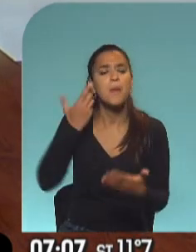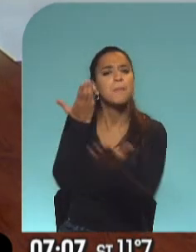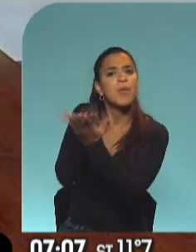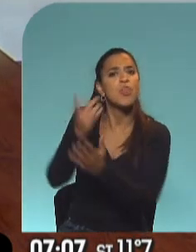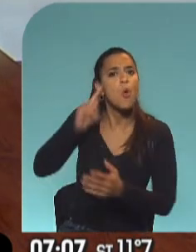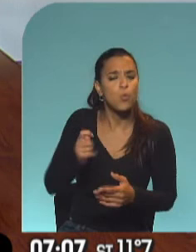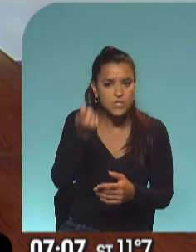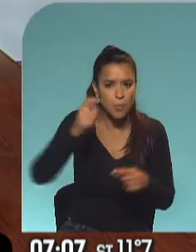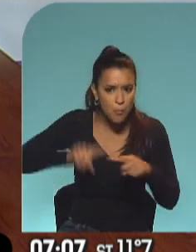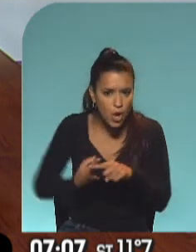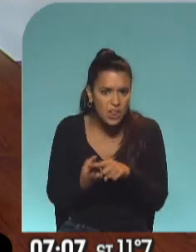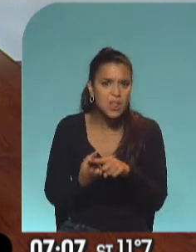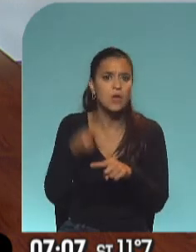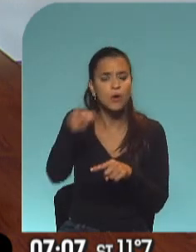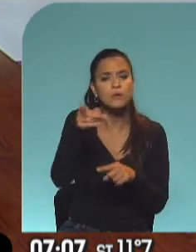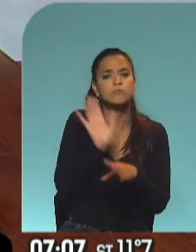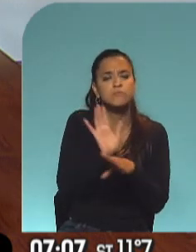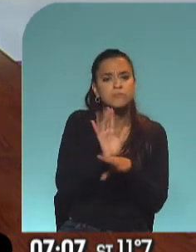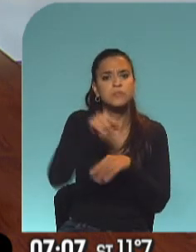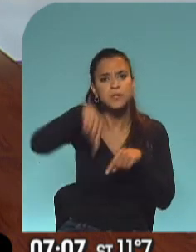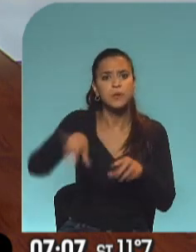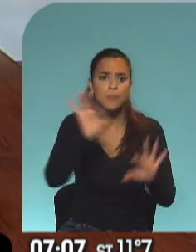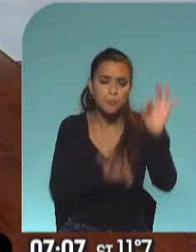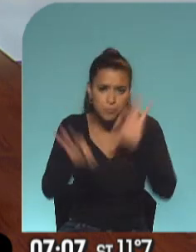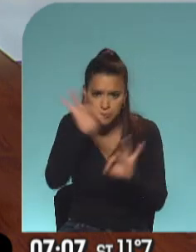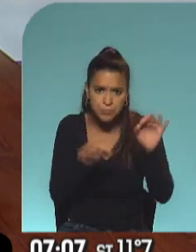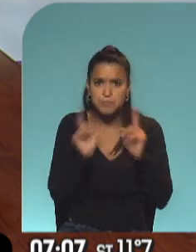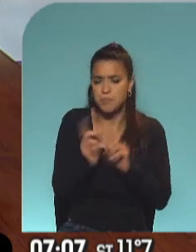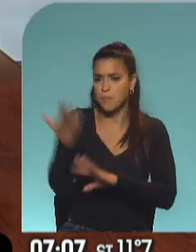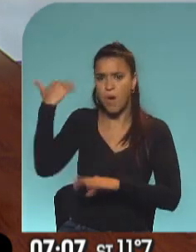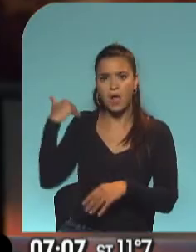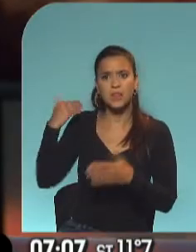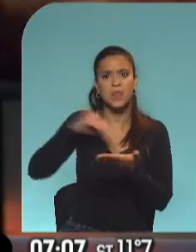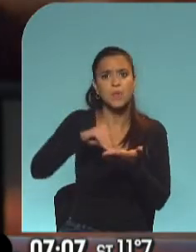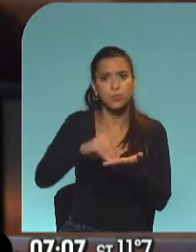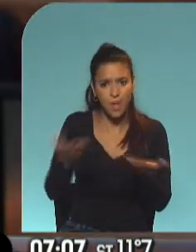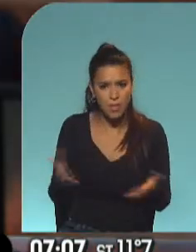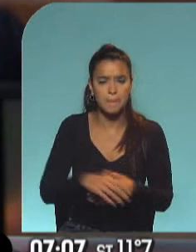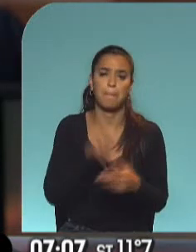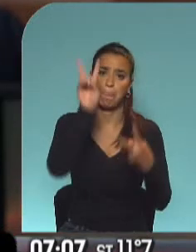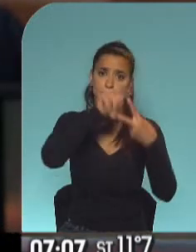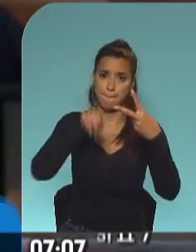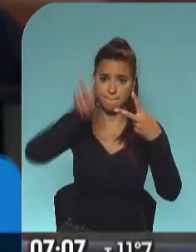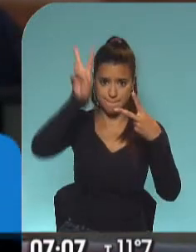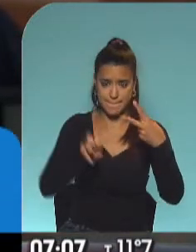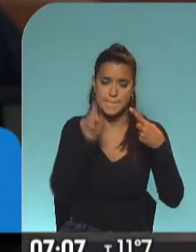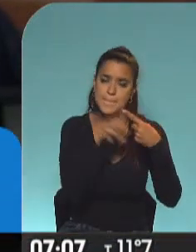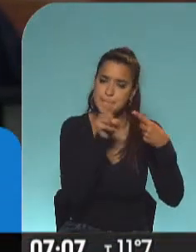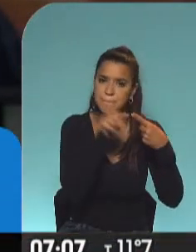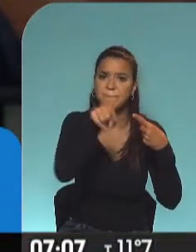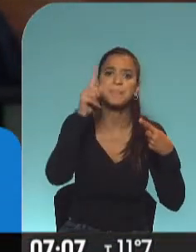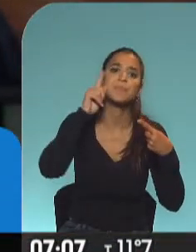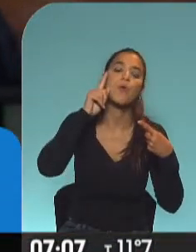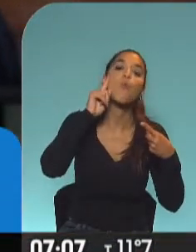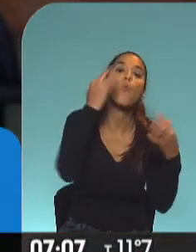político más allá de que se lleva adelante a través de este proyecto al que hacíamos referencia de parte de la diputada? Hay 2 costados para analizarlo, uno tiene que ver con lo